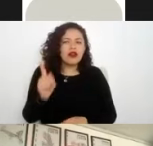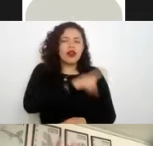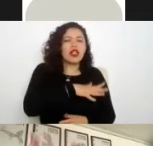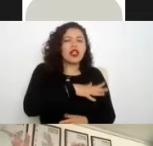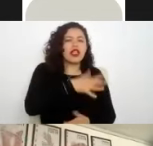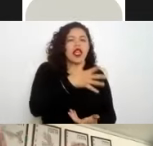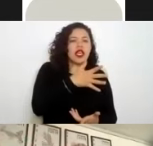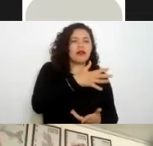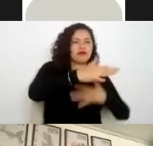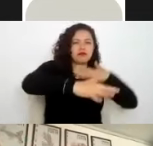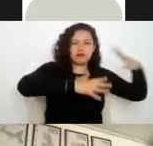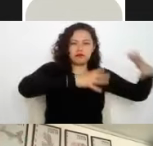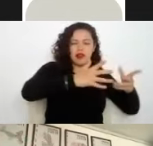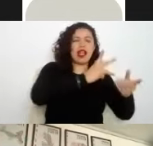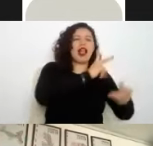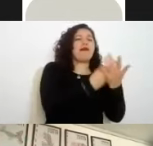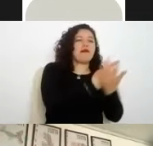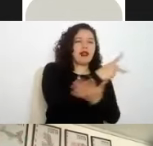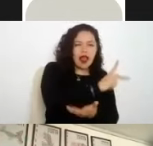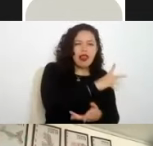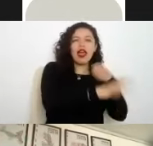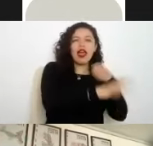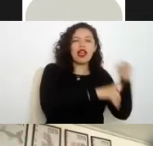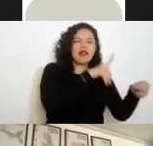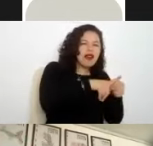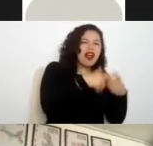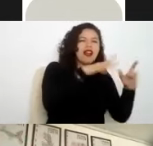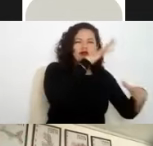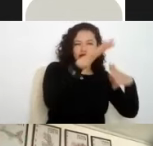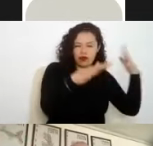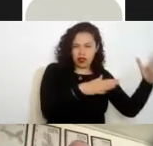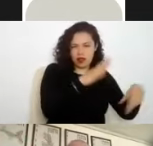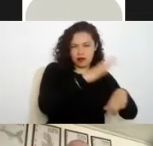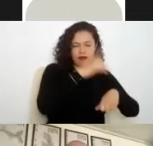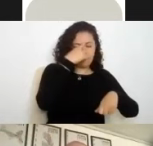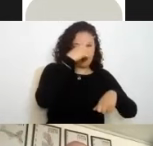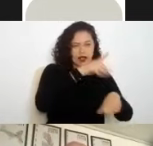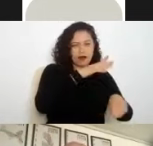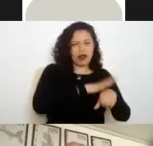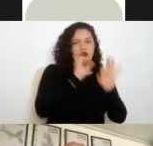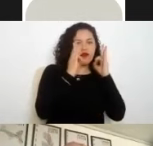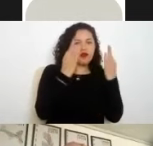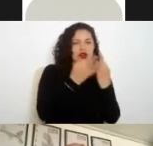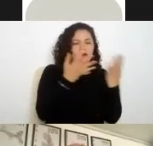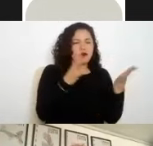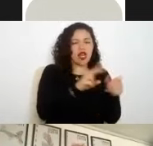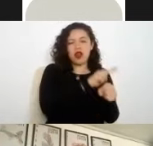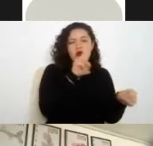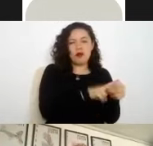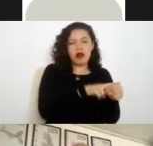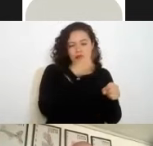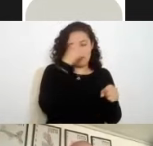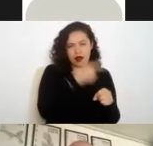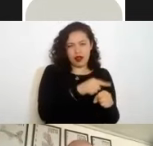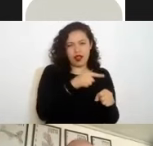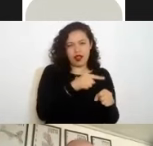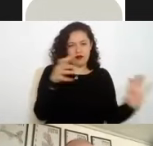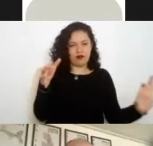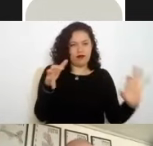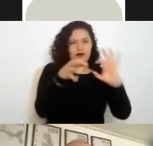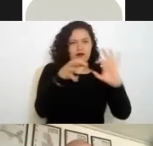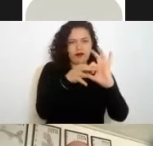Pues porque tu core de negocio es mucho más fácil y se da de una manera más natural que busques ese alinearte hacia esas